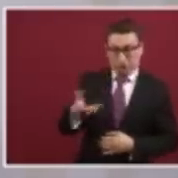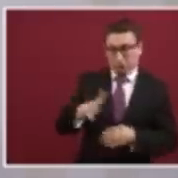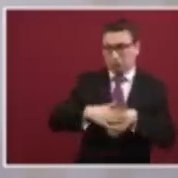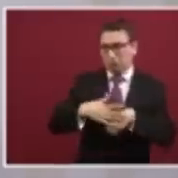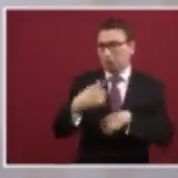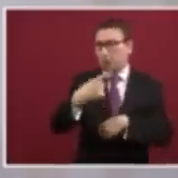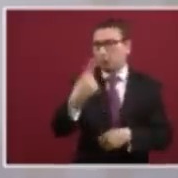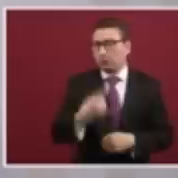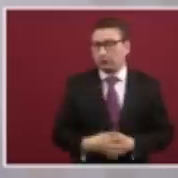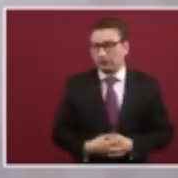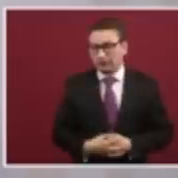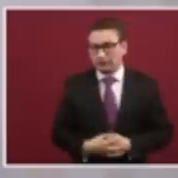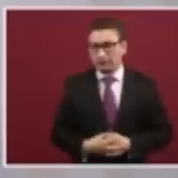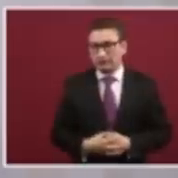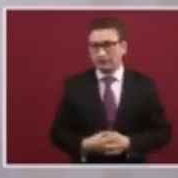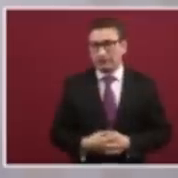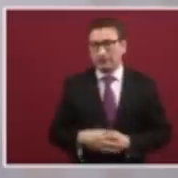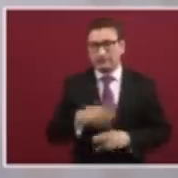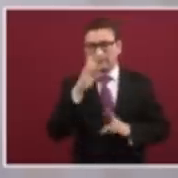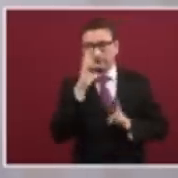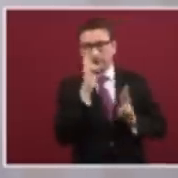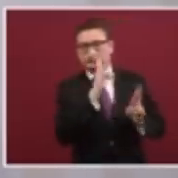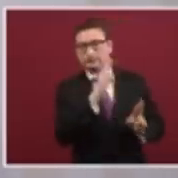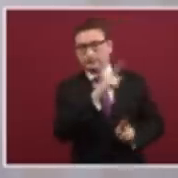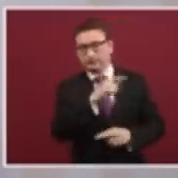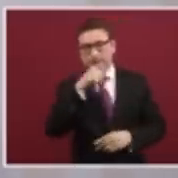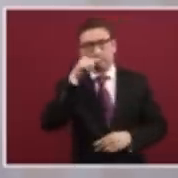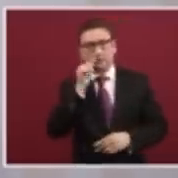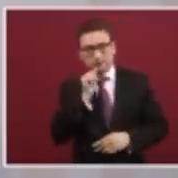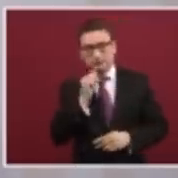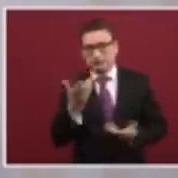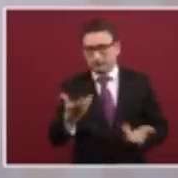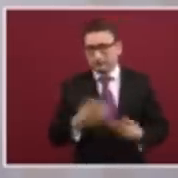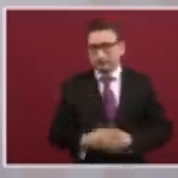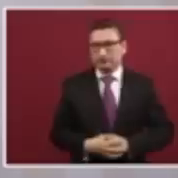en honor a Benito Juárez.